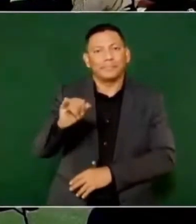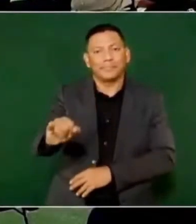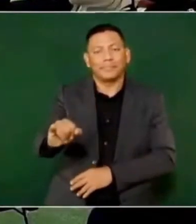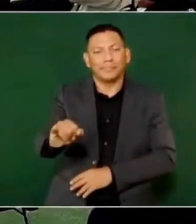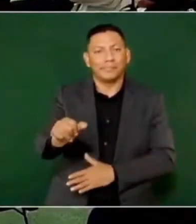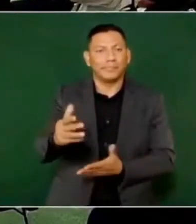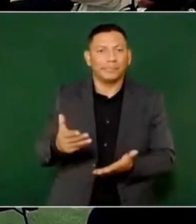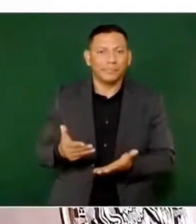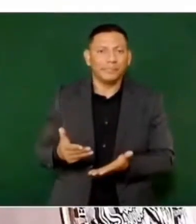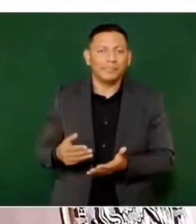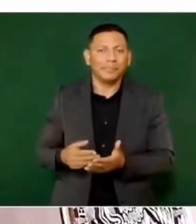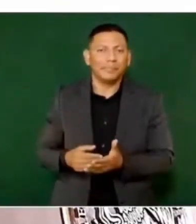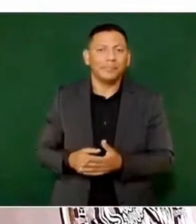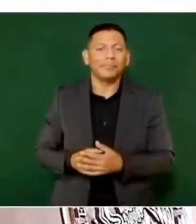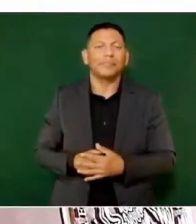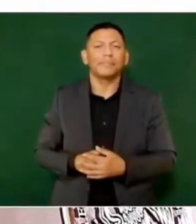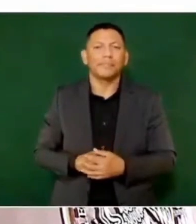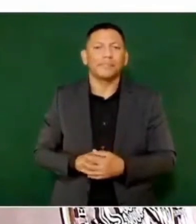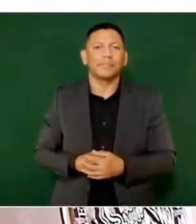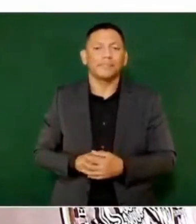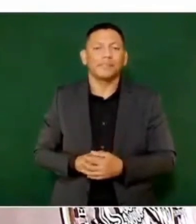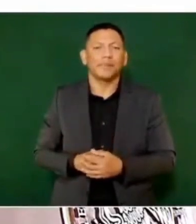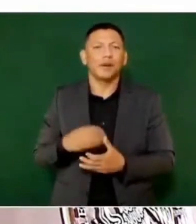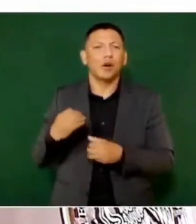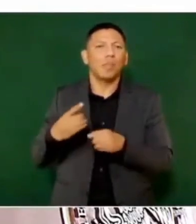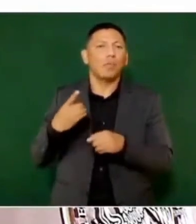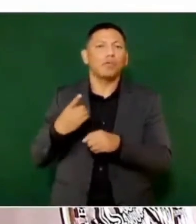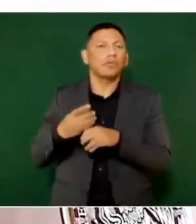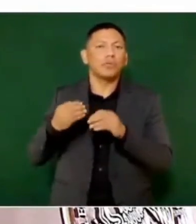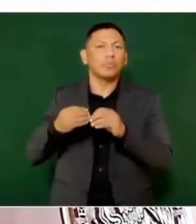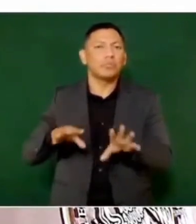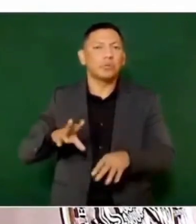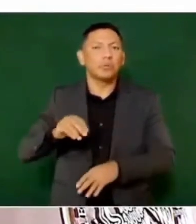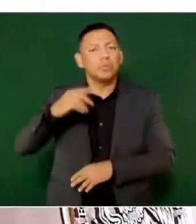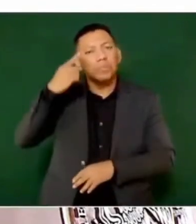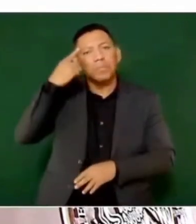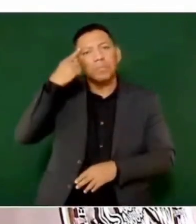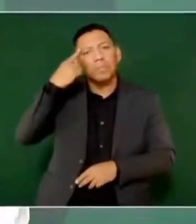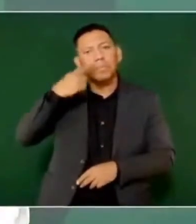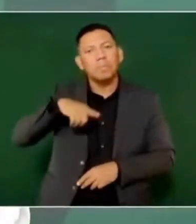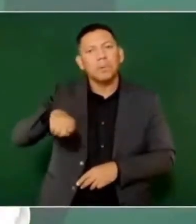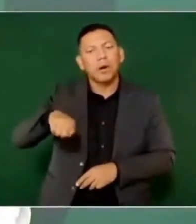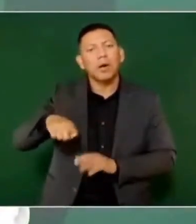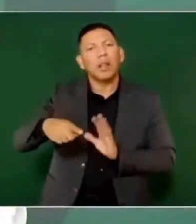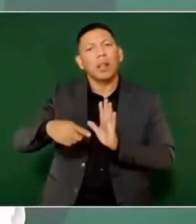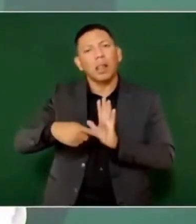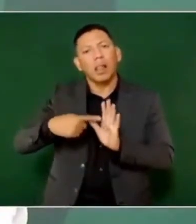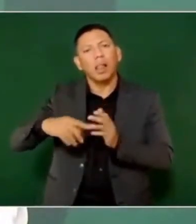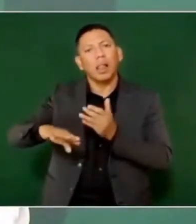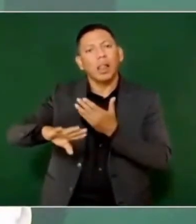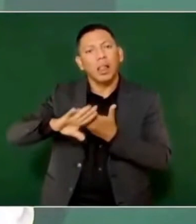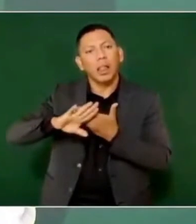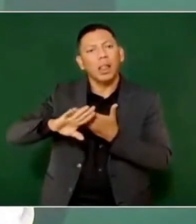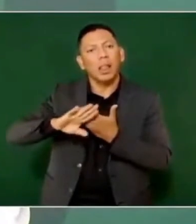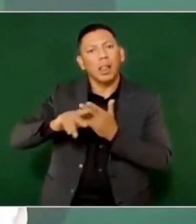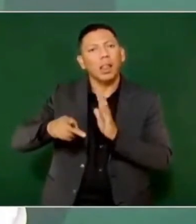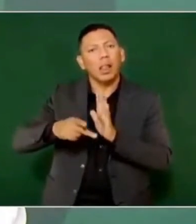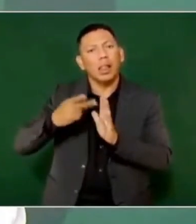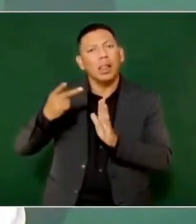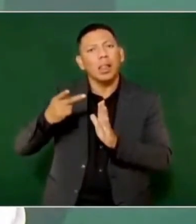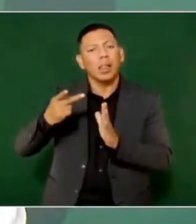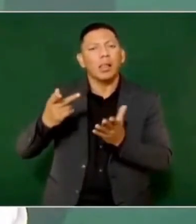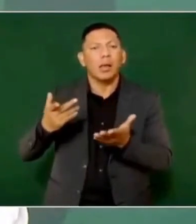ninguna oportunidad para estar en contra. Y ahora